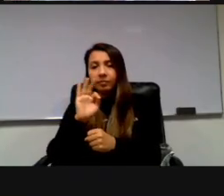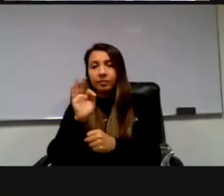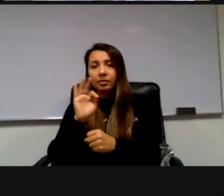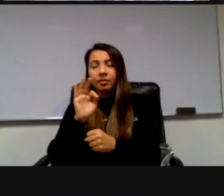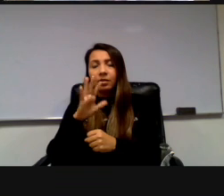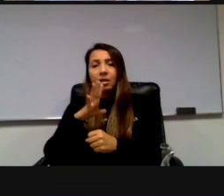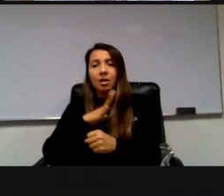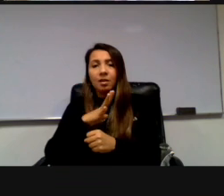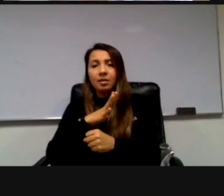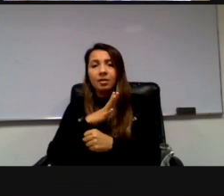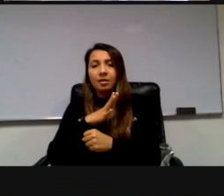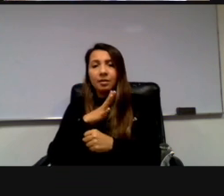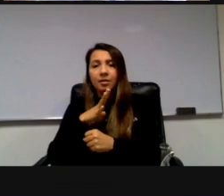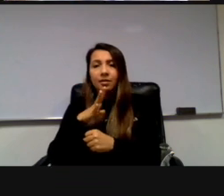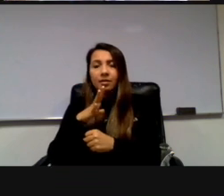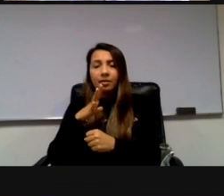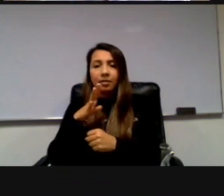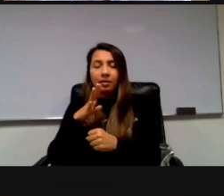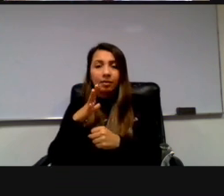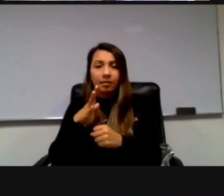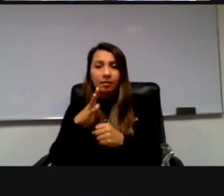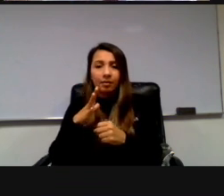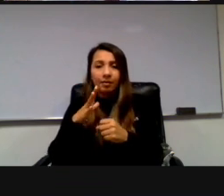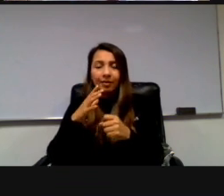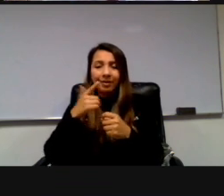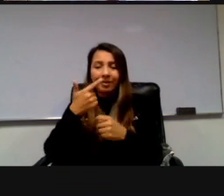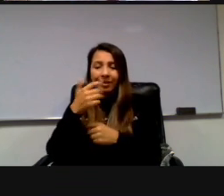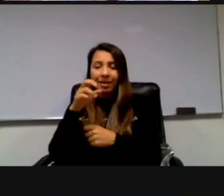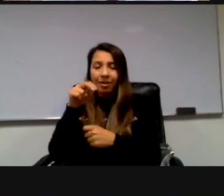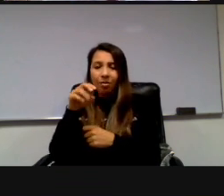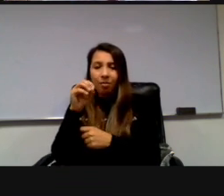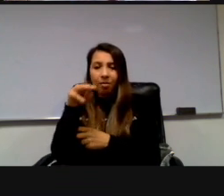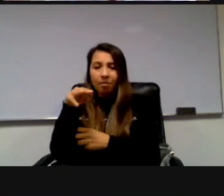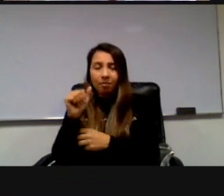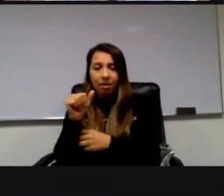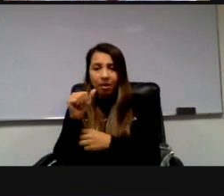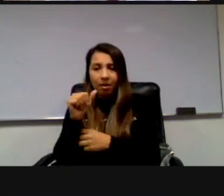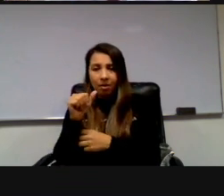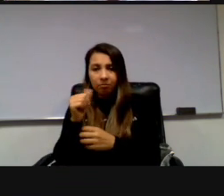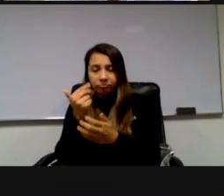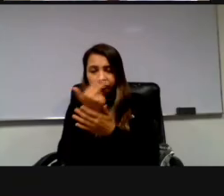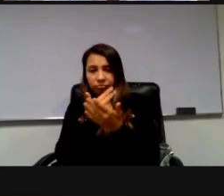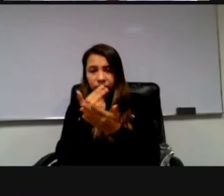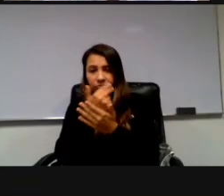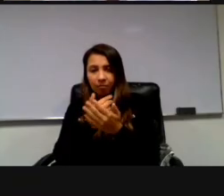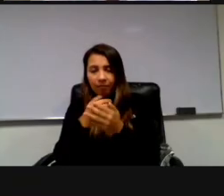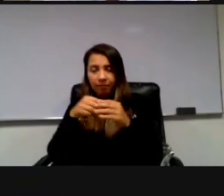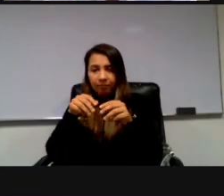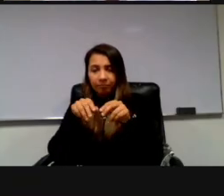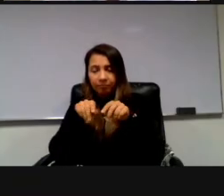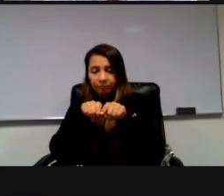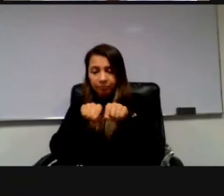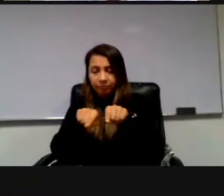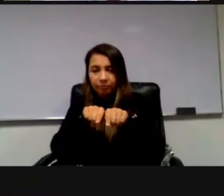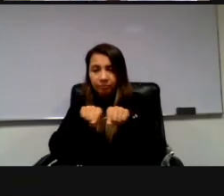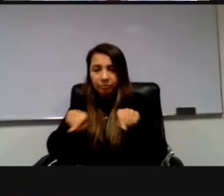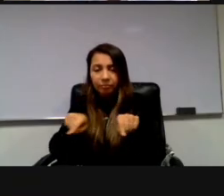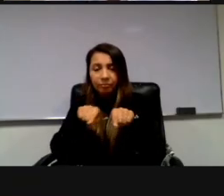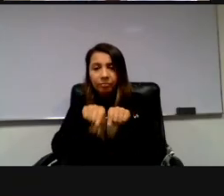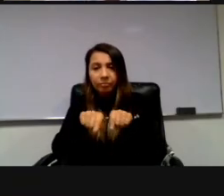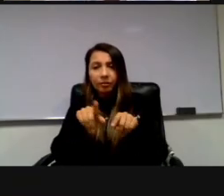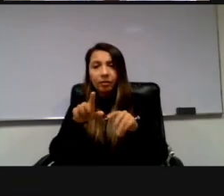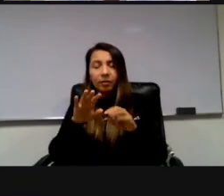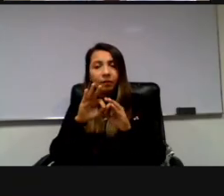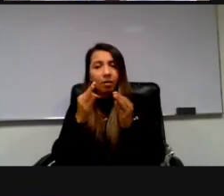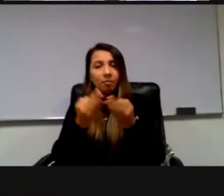parálogos, a los genes que se han duplicado al interior de un genoma, y hacemos sus filogenias, pues vamos a ver que son filogenias que están en